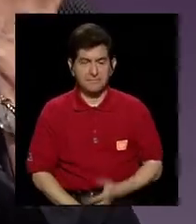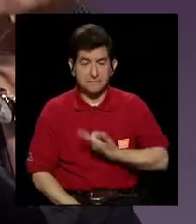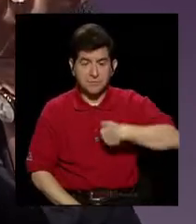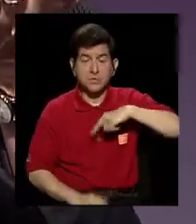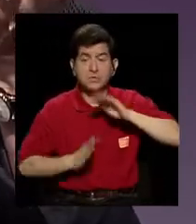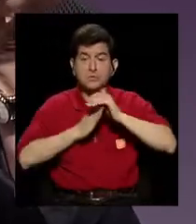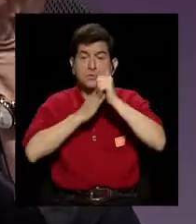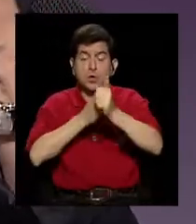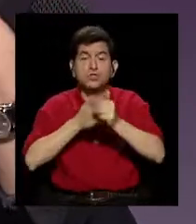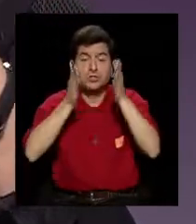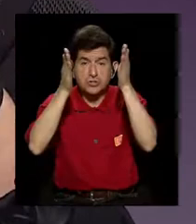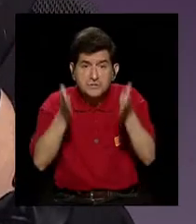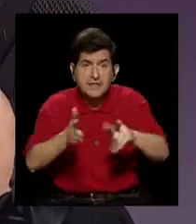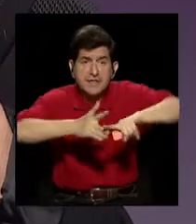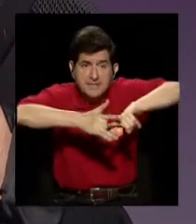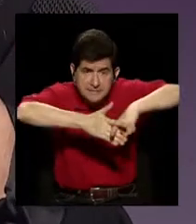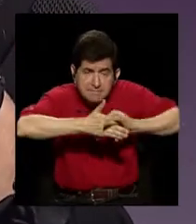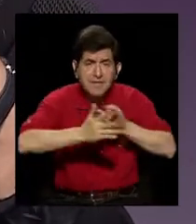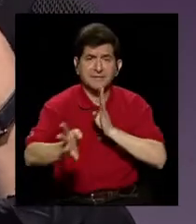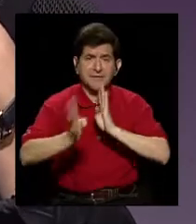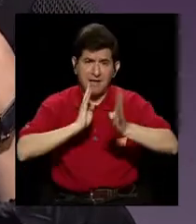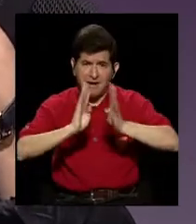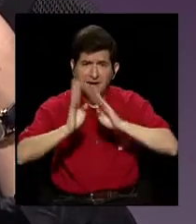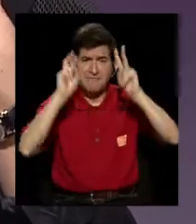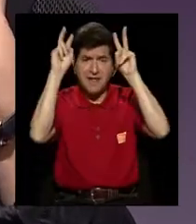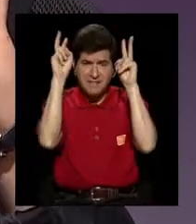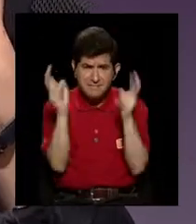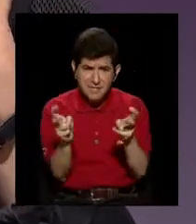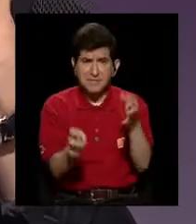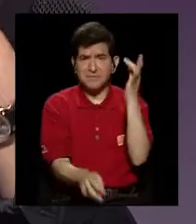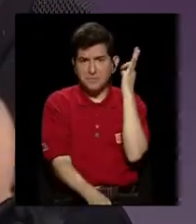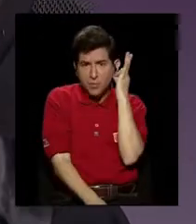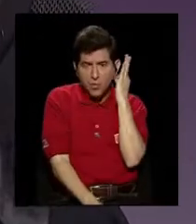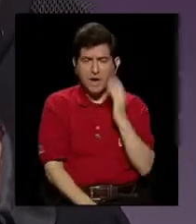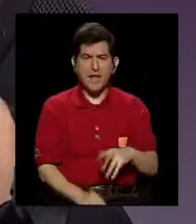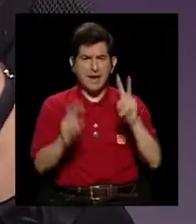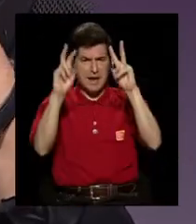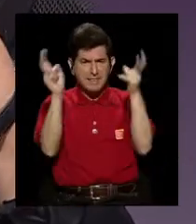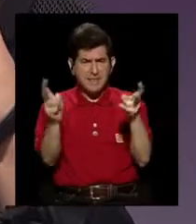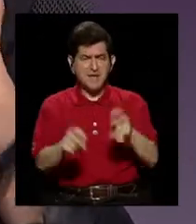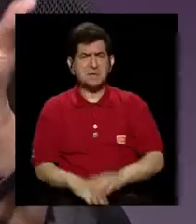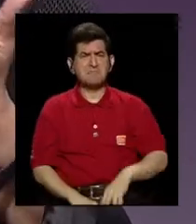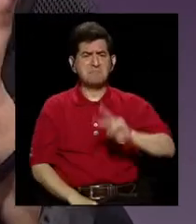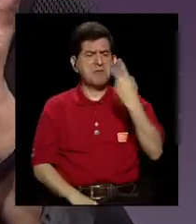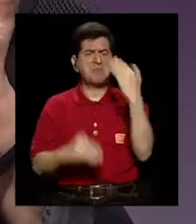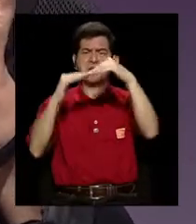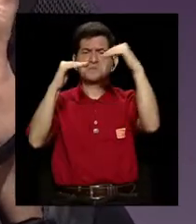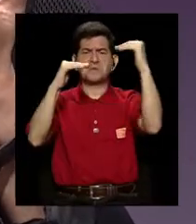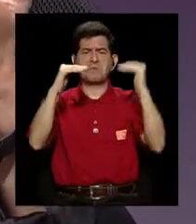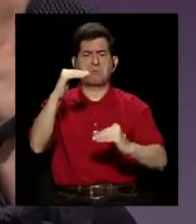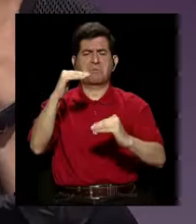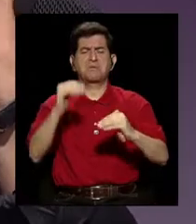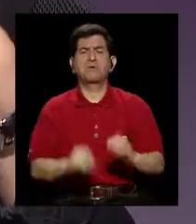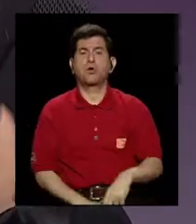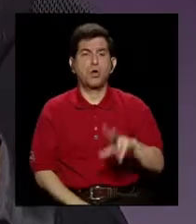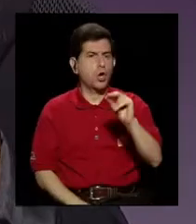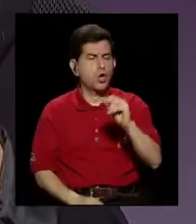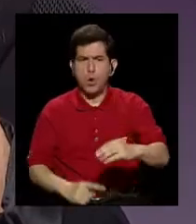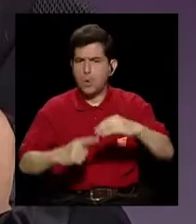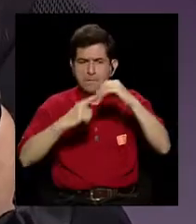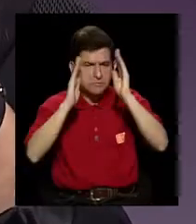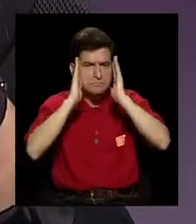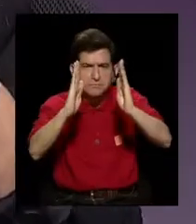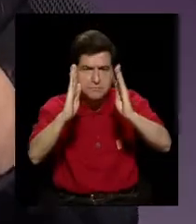nuestros líderes comienzan a hablar sobre el tema de la mujer como un tema de segunda categoría y no dándole la